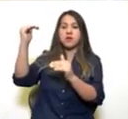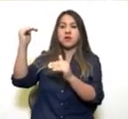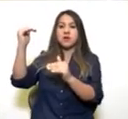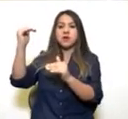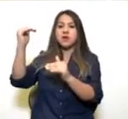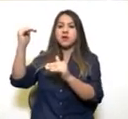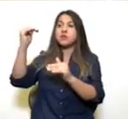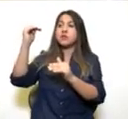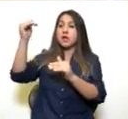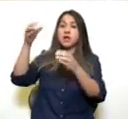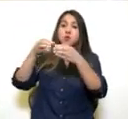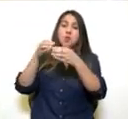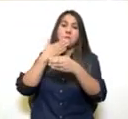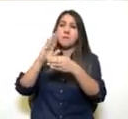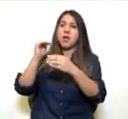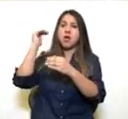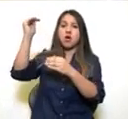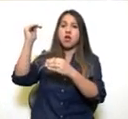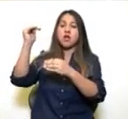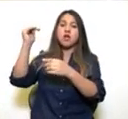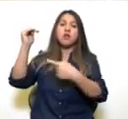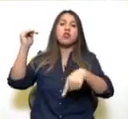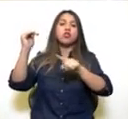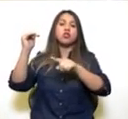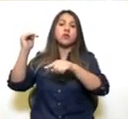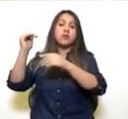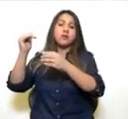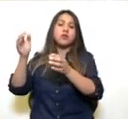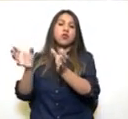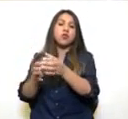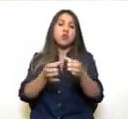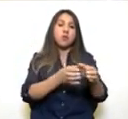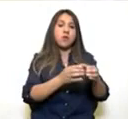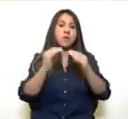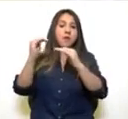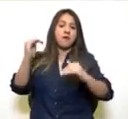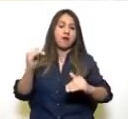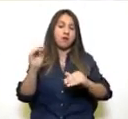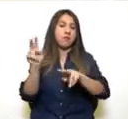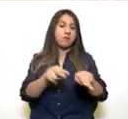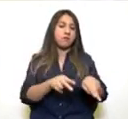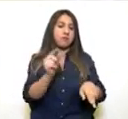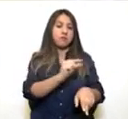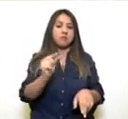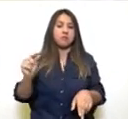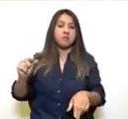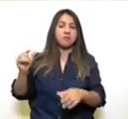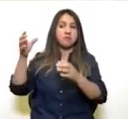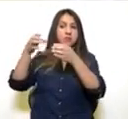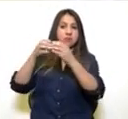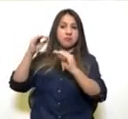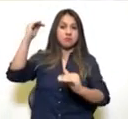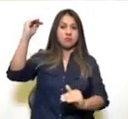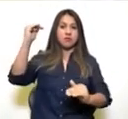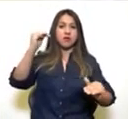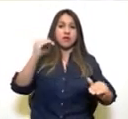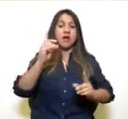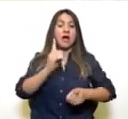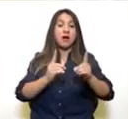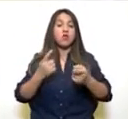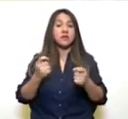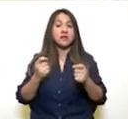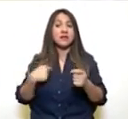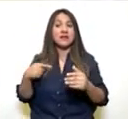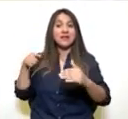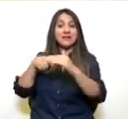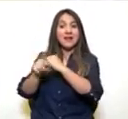resto o sea creo que hay muchos que intentan penetrar o ser parte de la